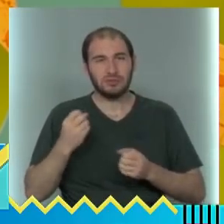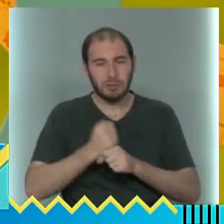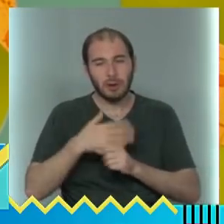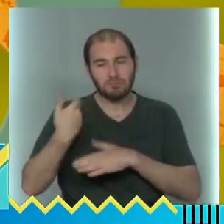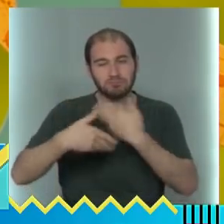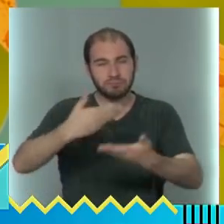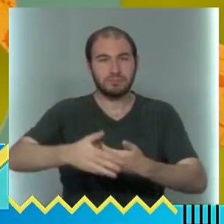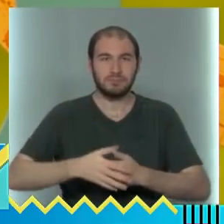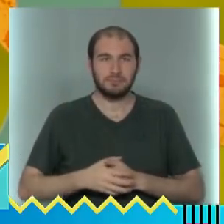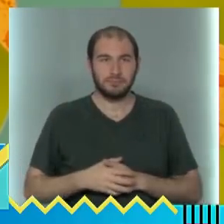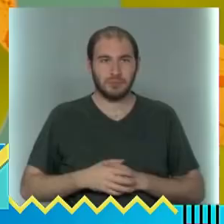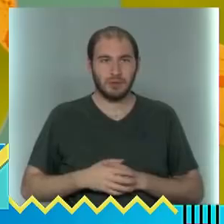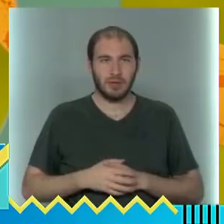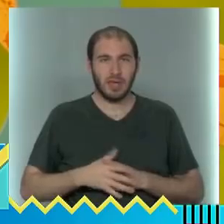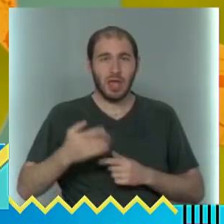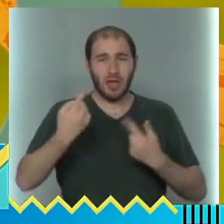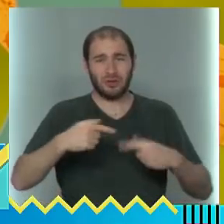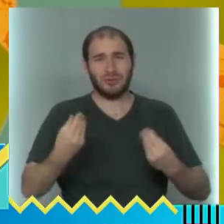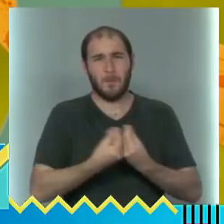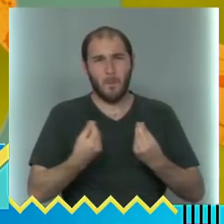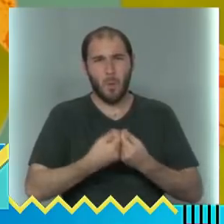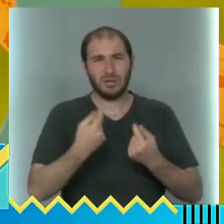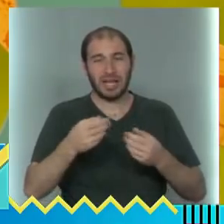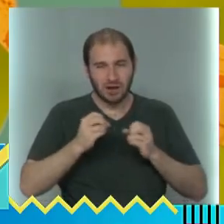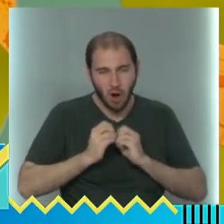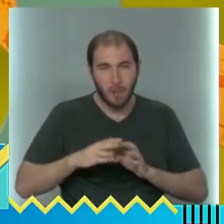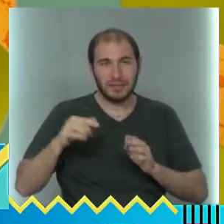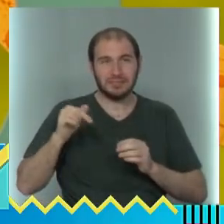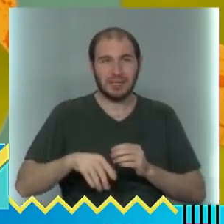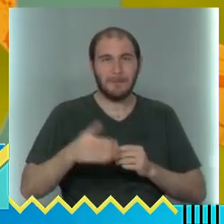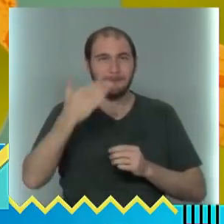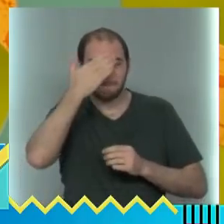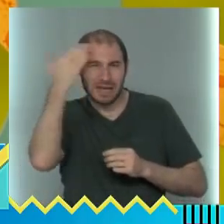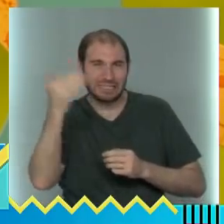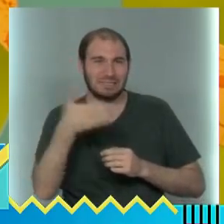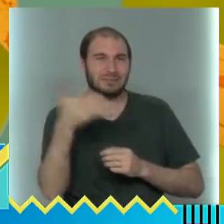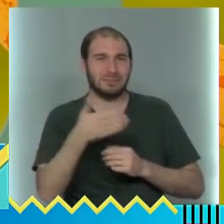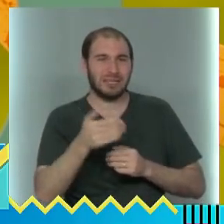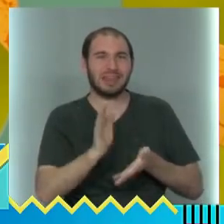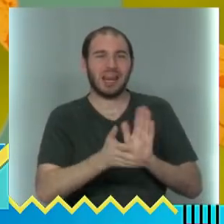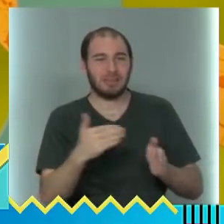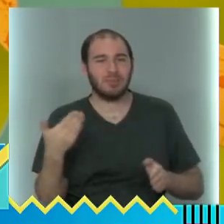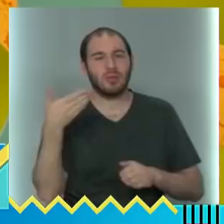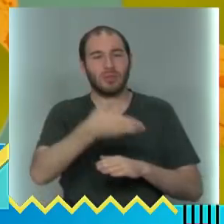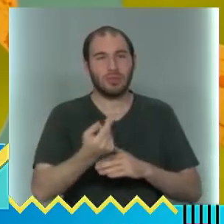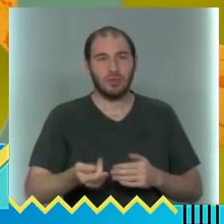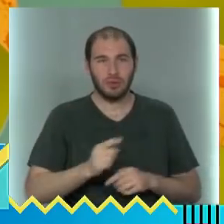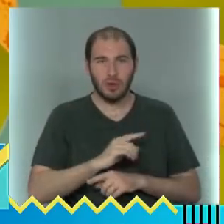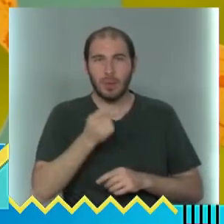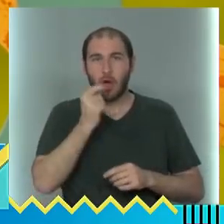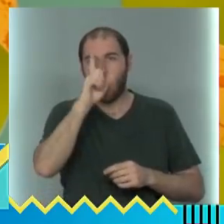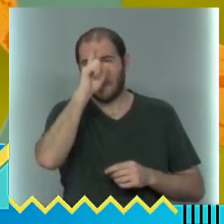funciones, ¿sí? Hay muchas actividades que desde el inicio no hace falta que el paciente vaya a una rehabilitación en